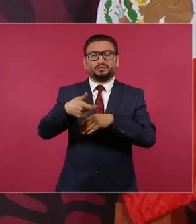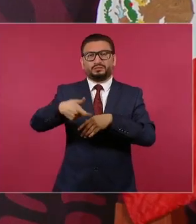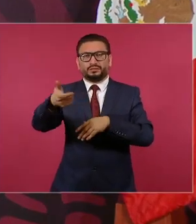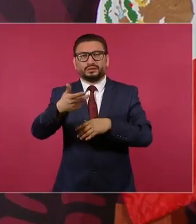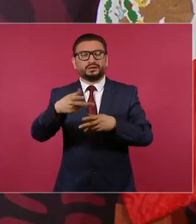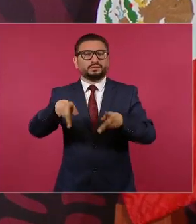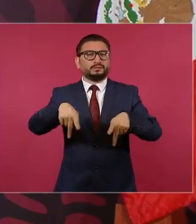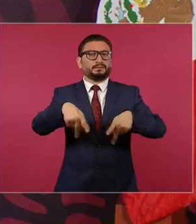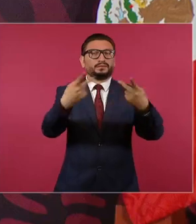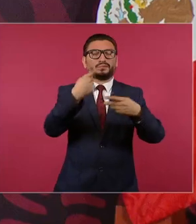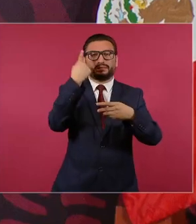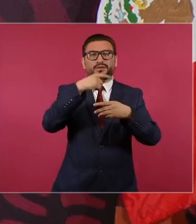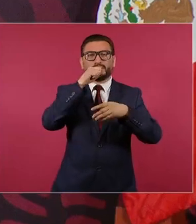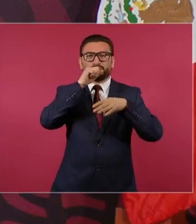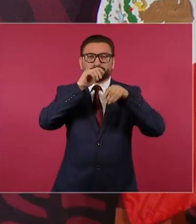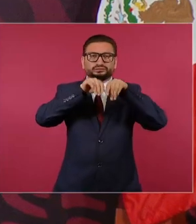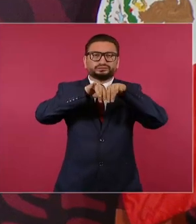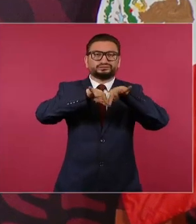de publicidad.